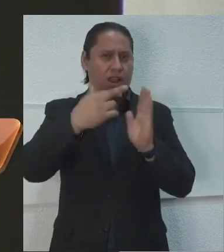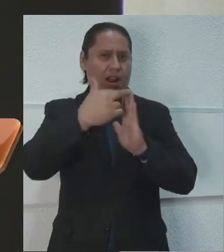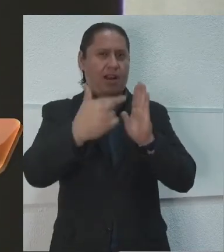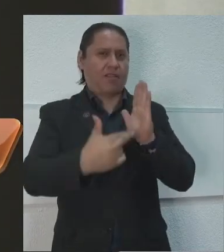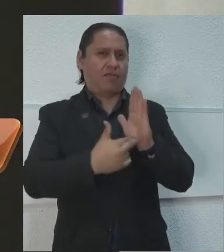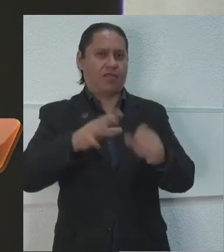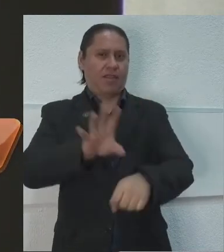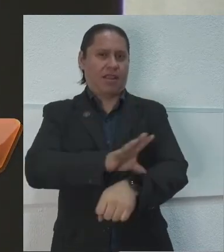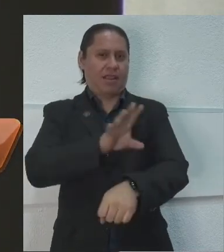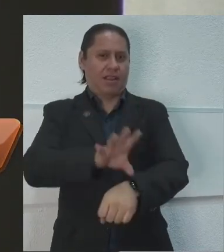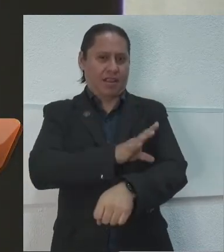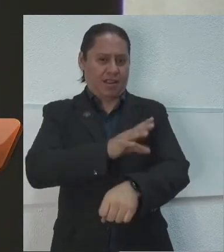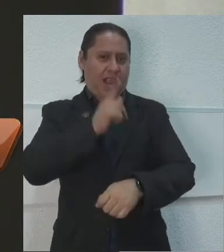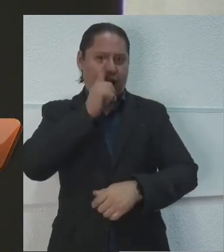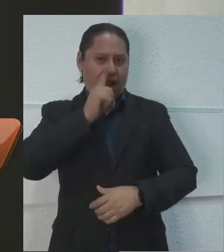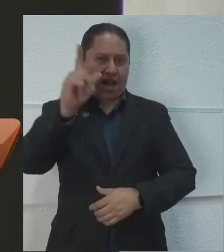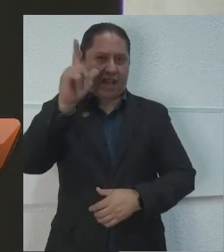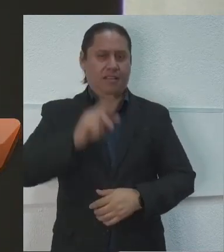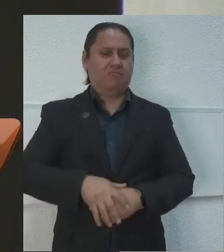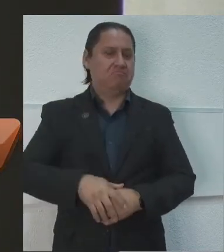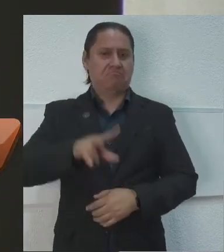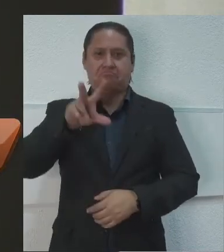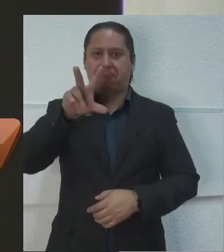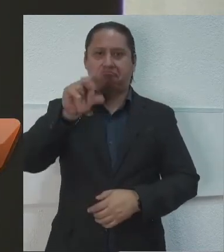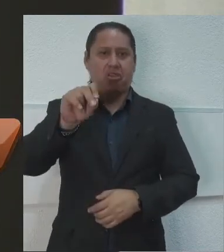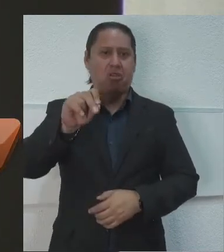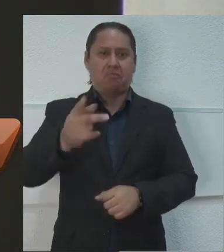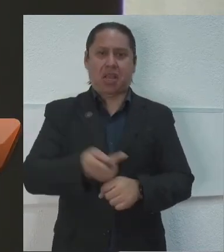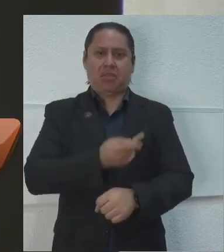eléctrica, que no pasó,